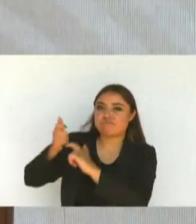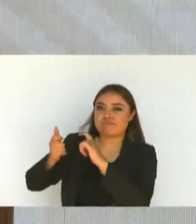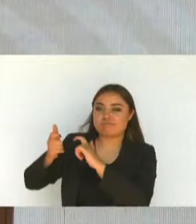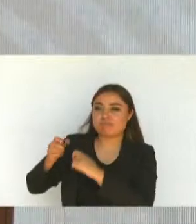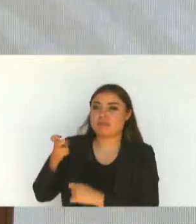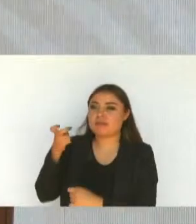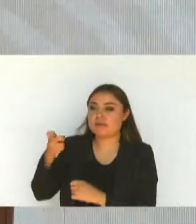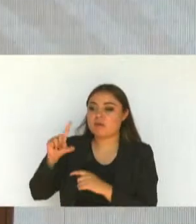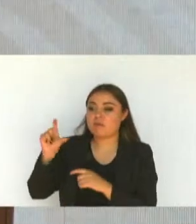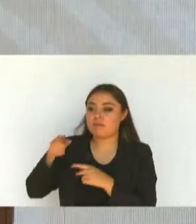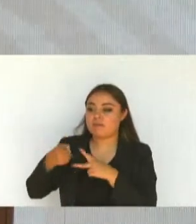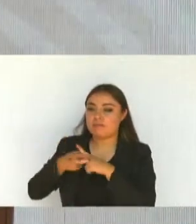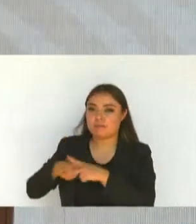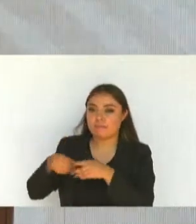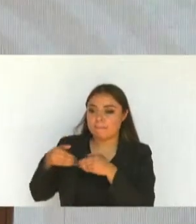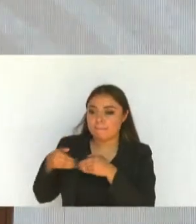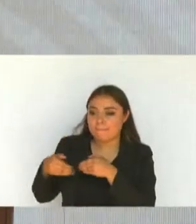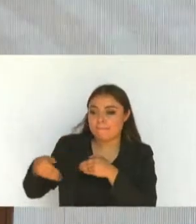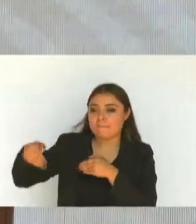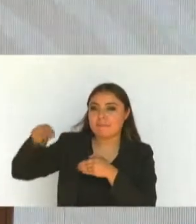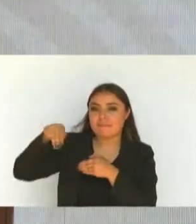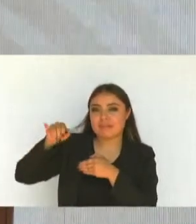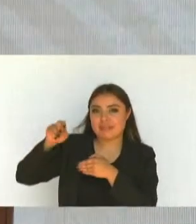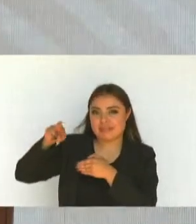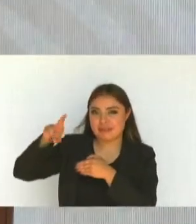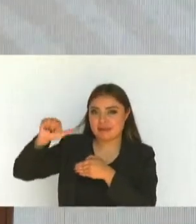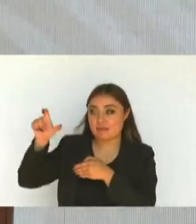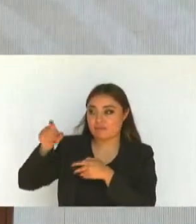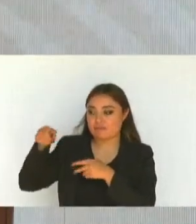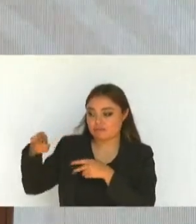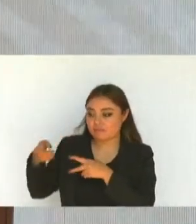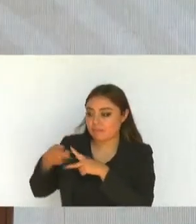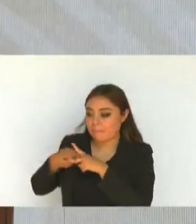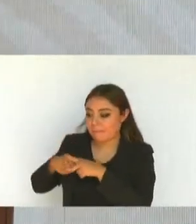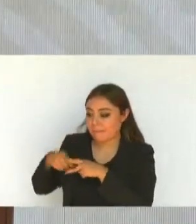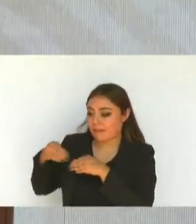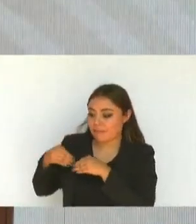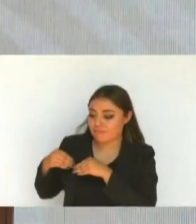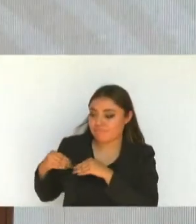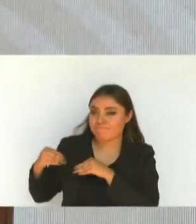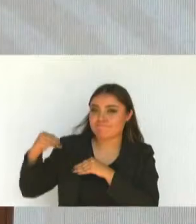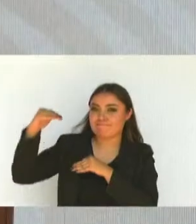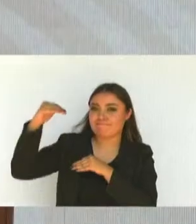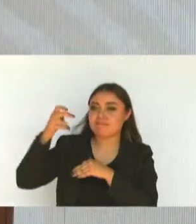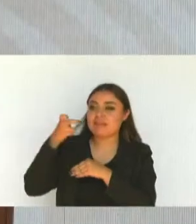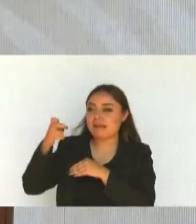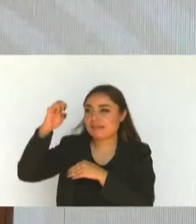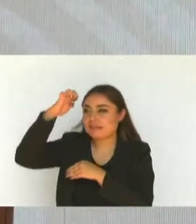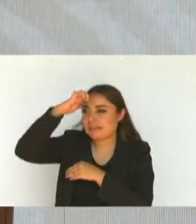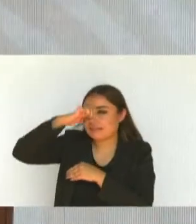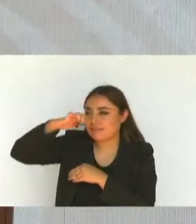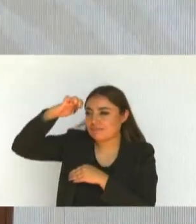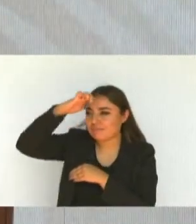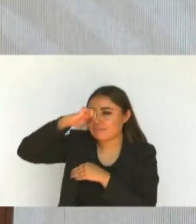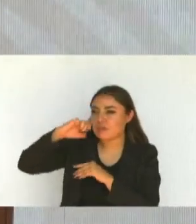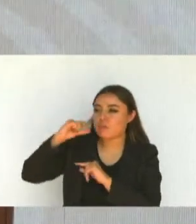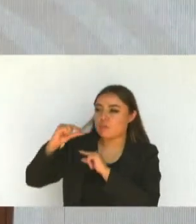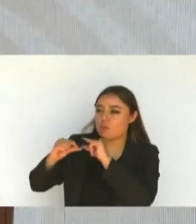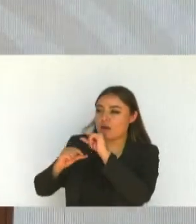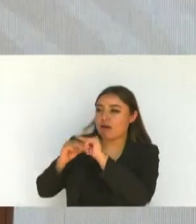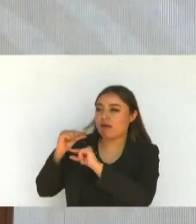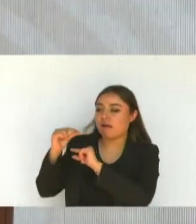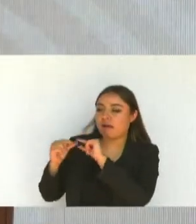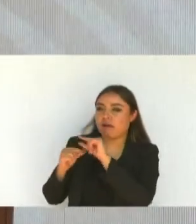marcha de las operaciones mineras en la zona. Esta experiencia y estas capacidades, desde la